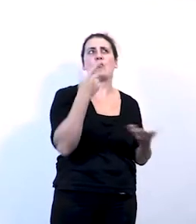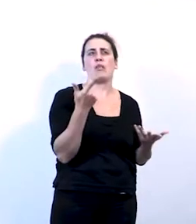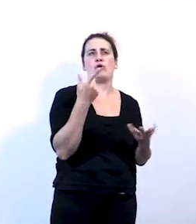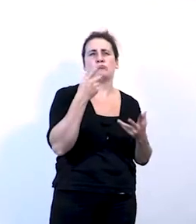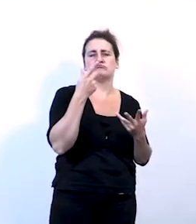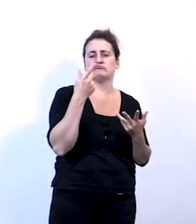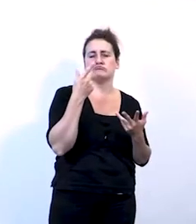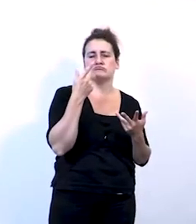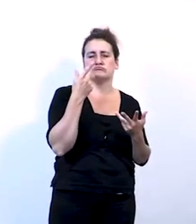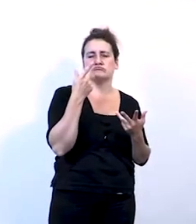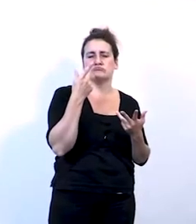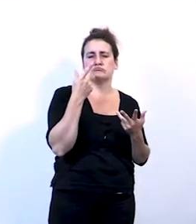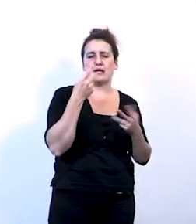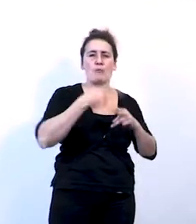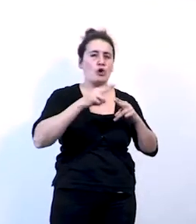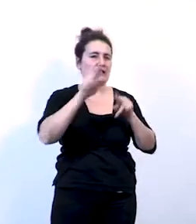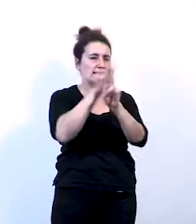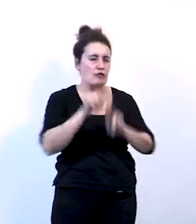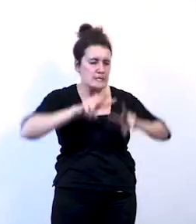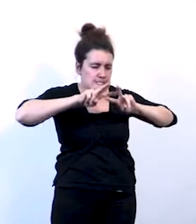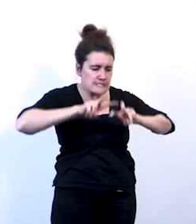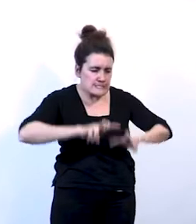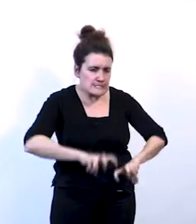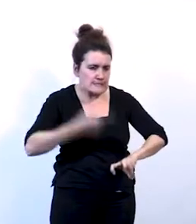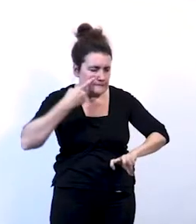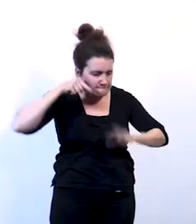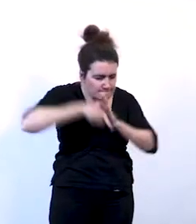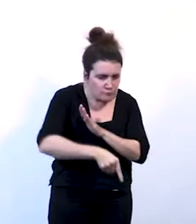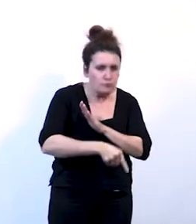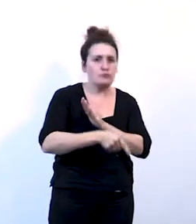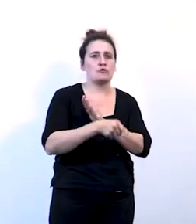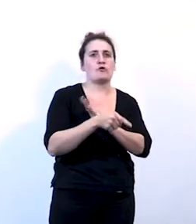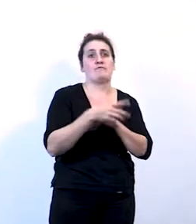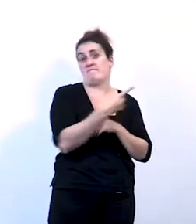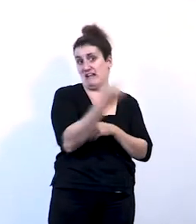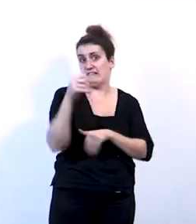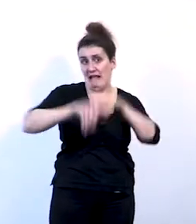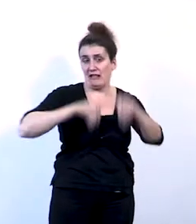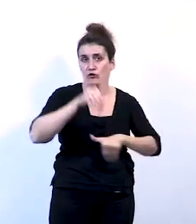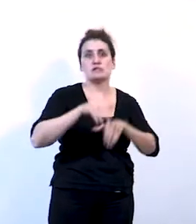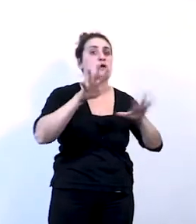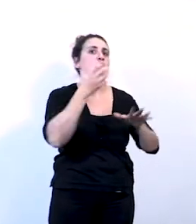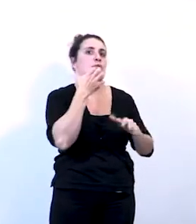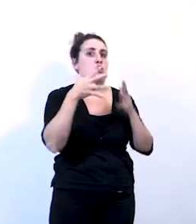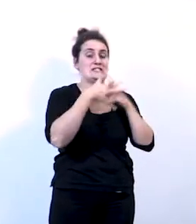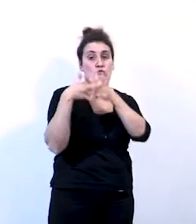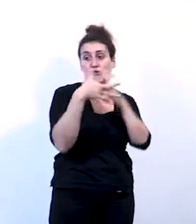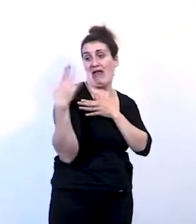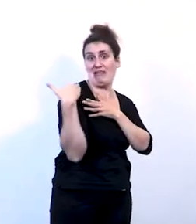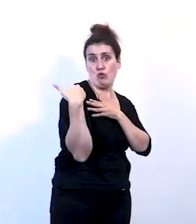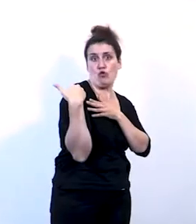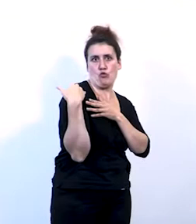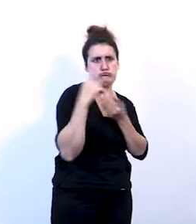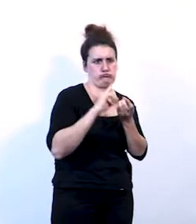las tripas de la política internacional, y tú hablabas de la falta de elecciones, Pero en Estados Unidos, que hubo hace poco un